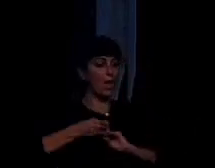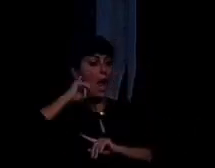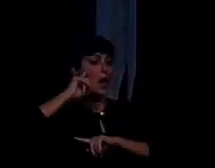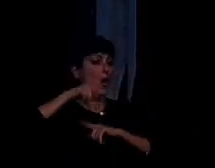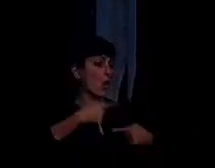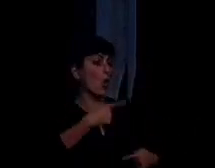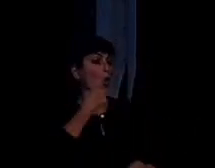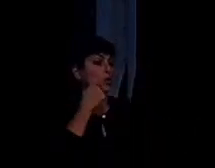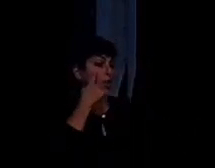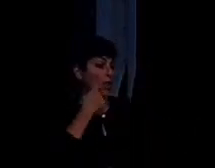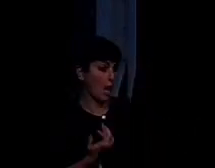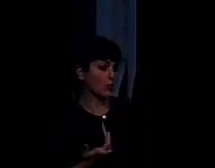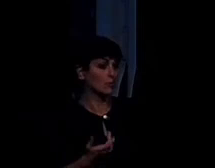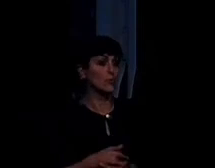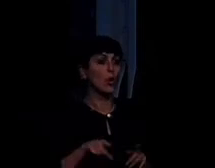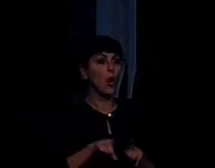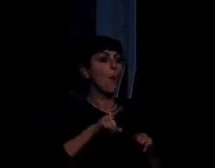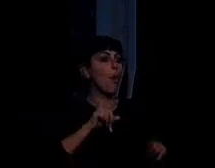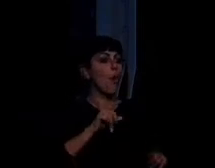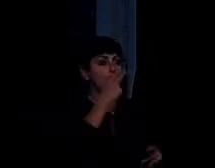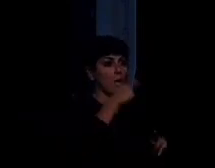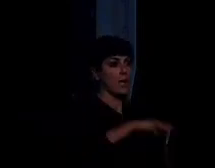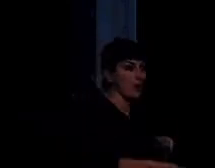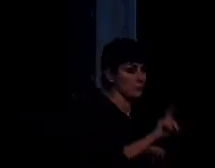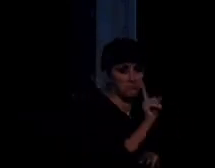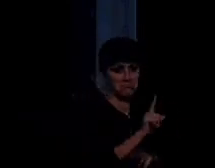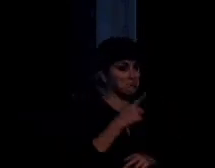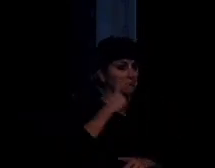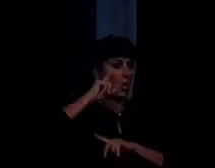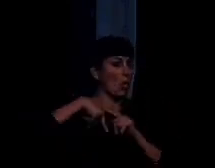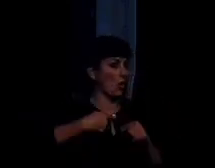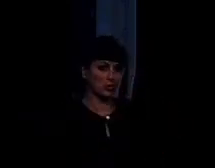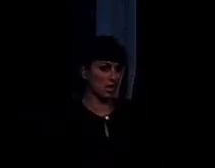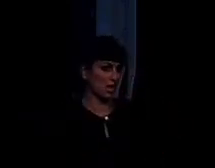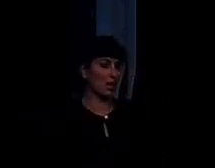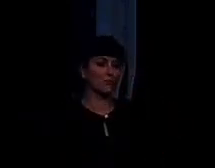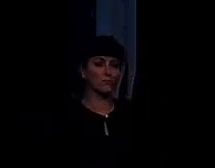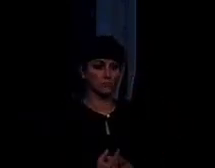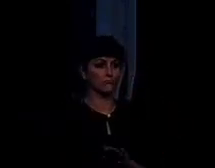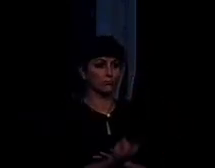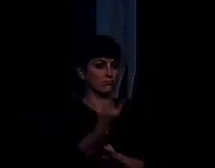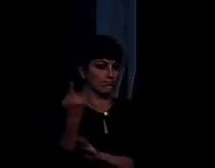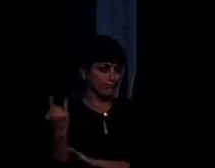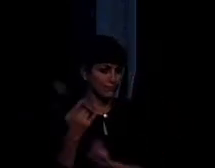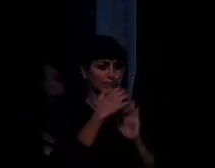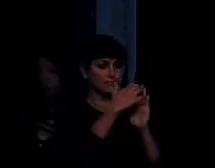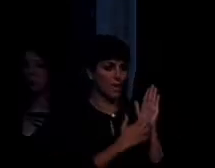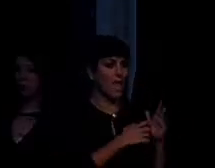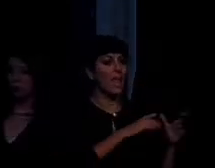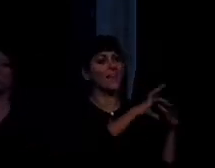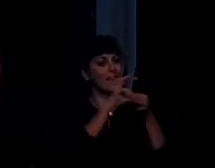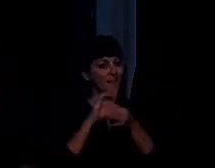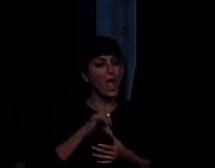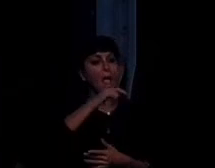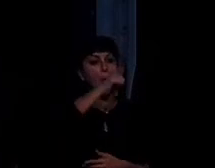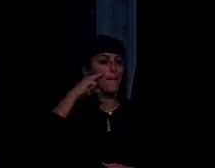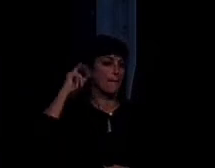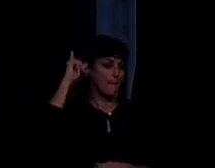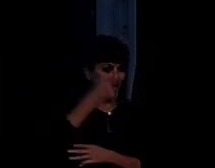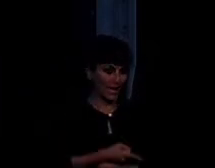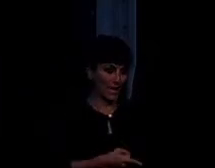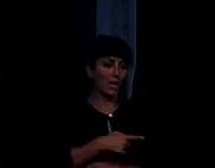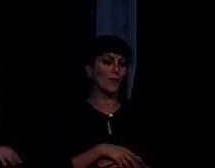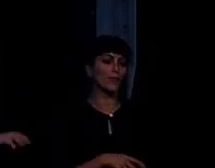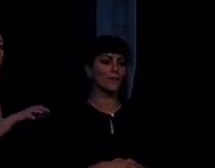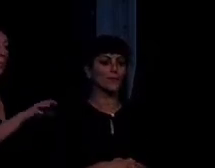decir, no son relatos excepcionales, sino que son relatos cotidianos, ¿no? Que son estrategias patriarcales. Esta idea de la